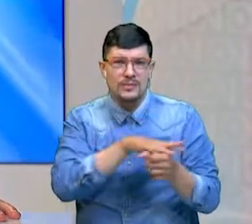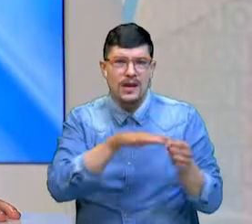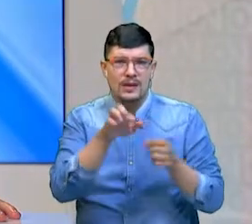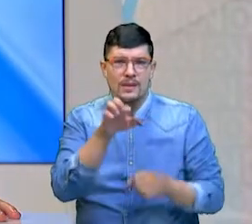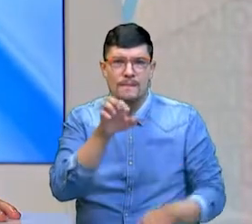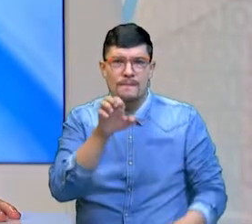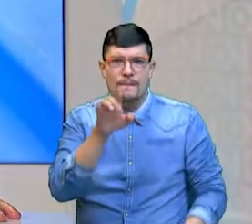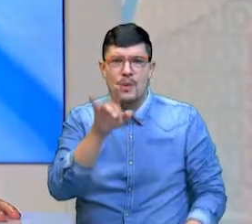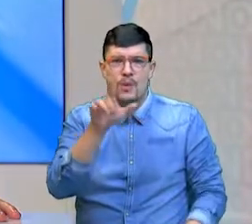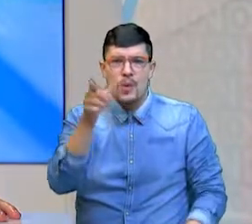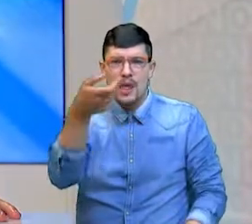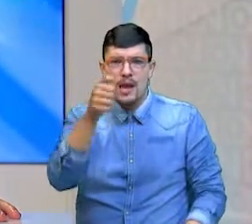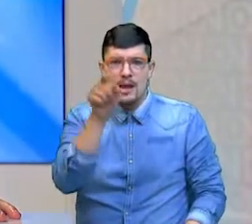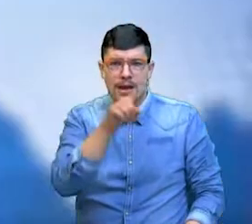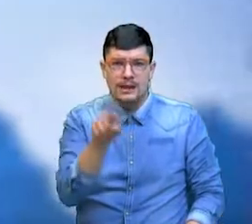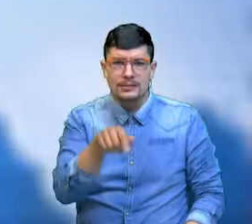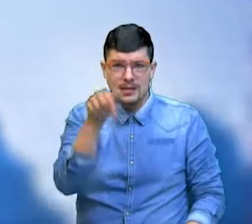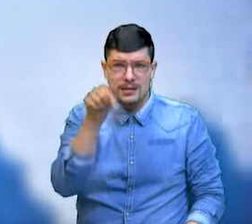esto al norte de Bucaramanga.